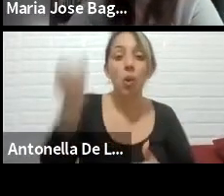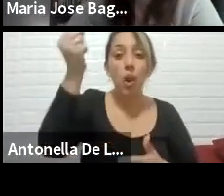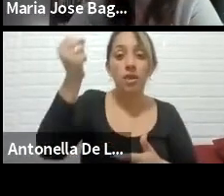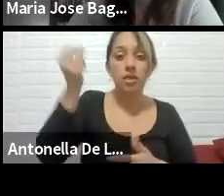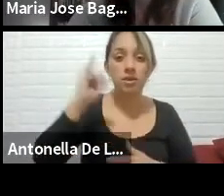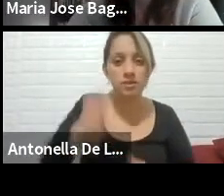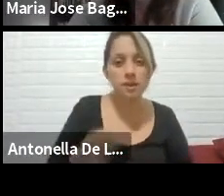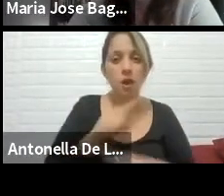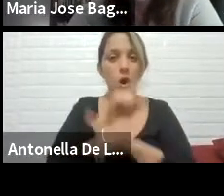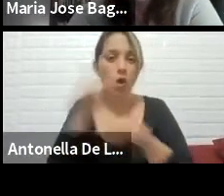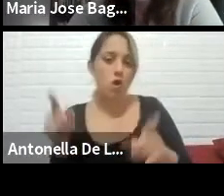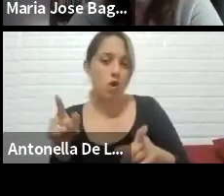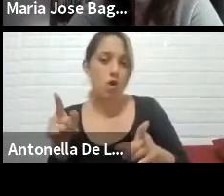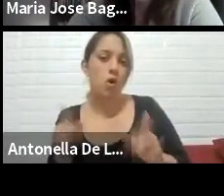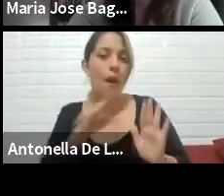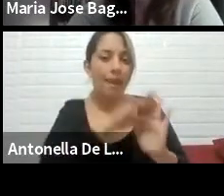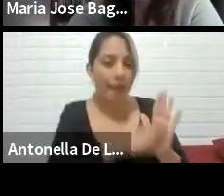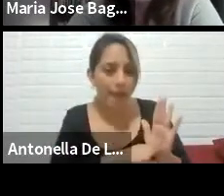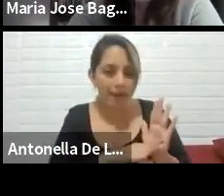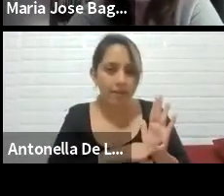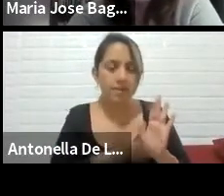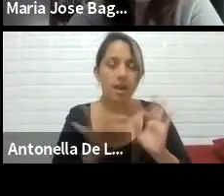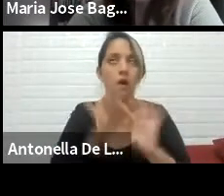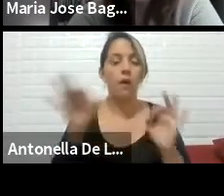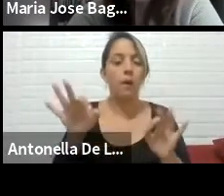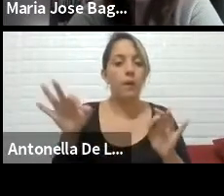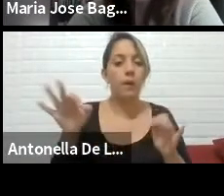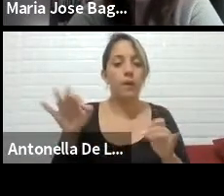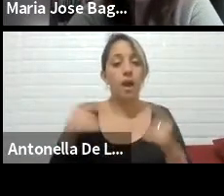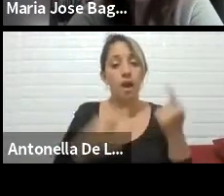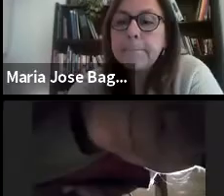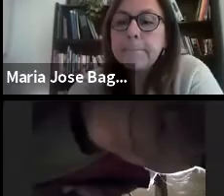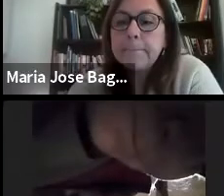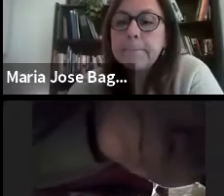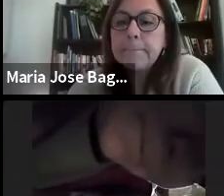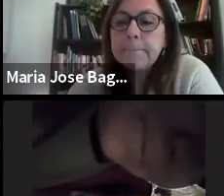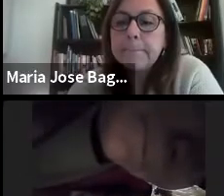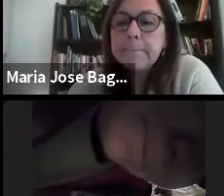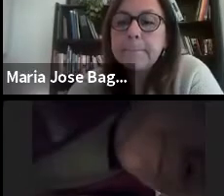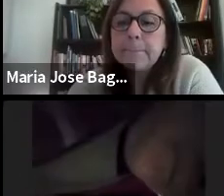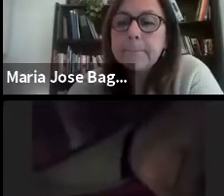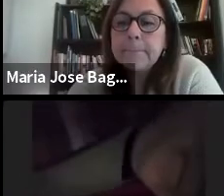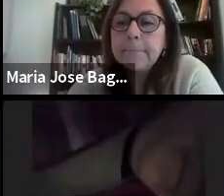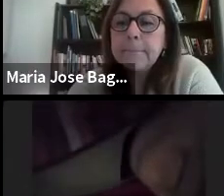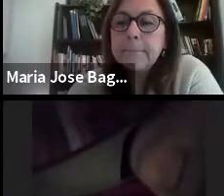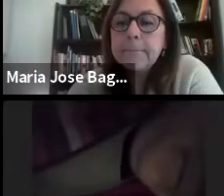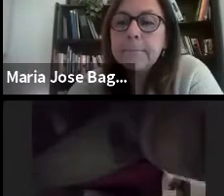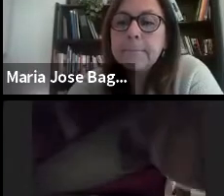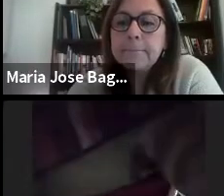asistente, ya sea formado o disponible directamente dentro de la lista